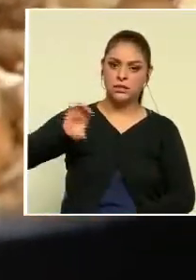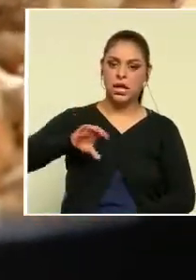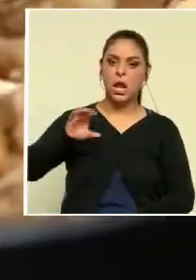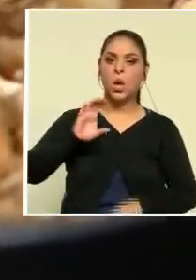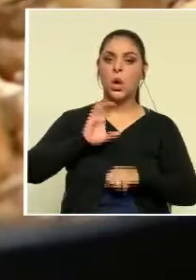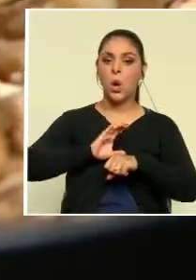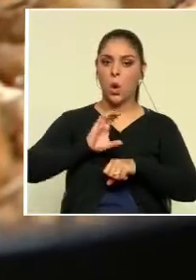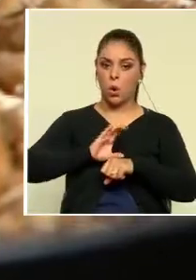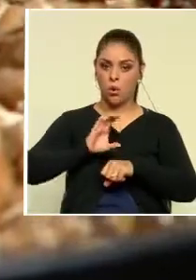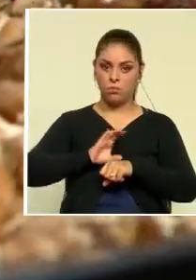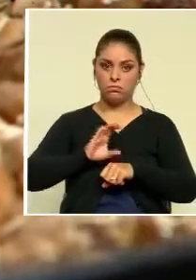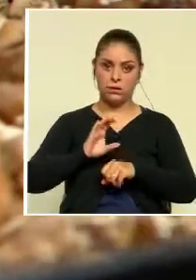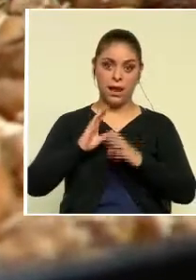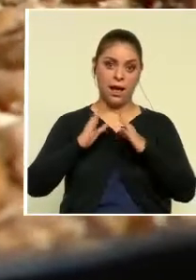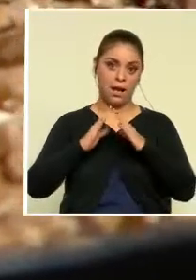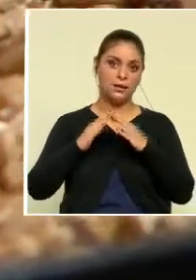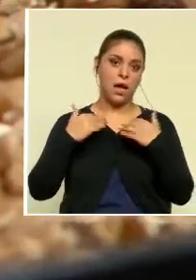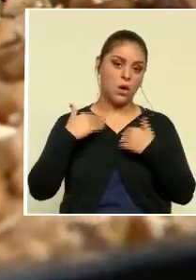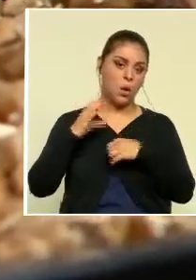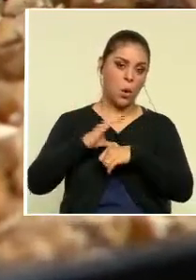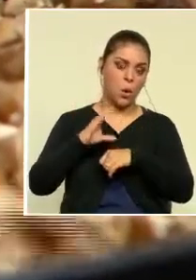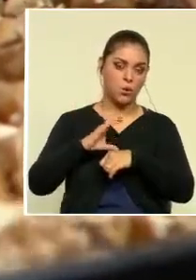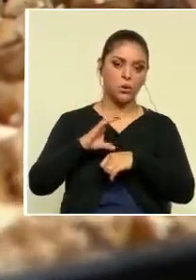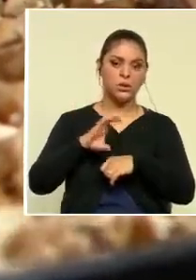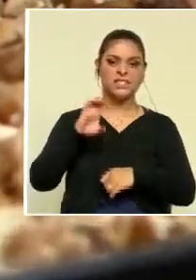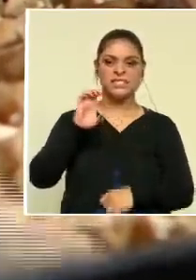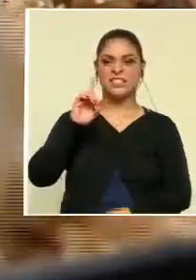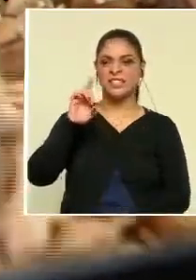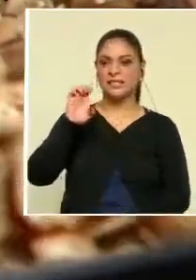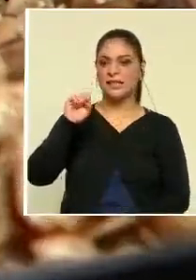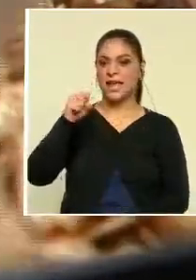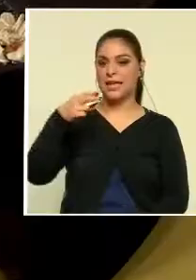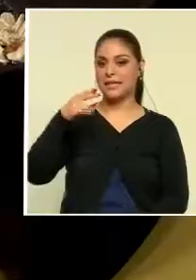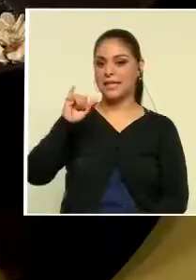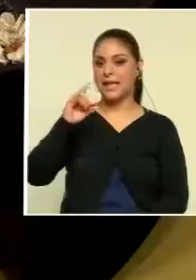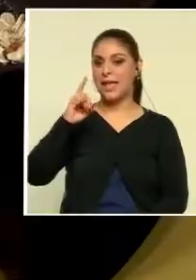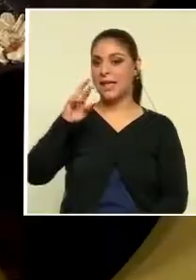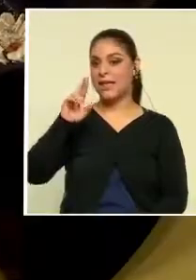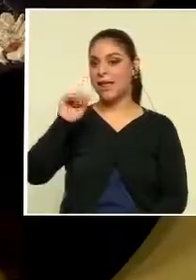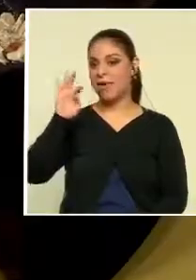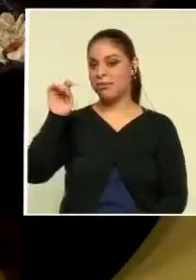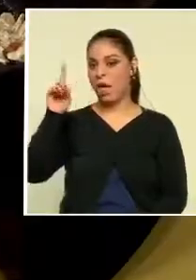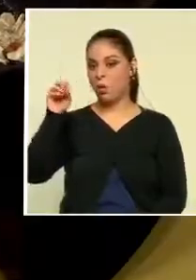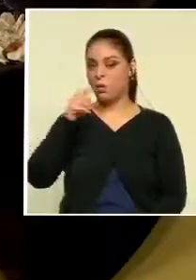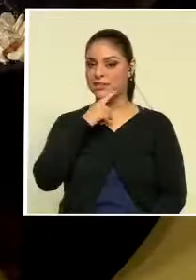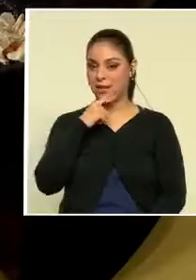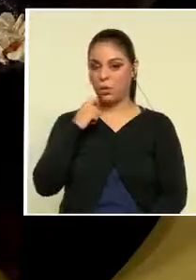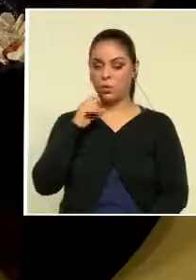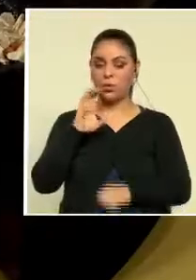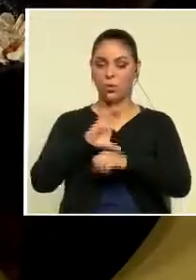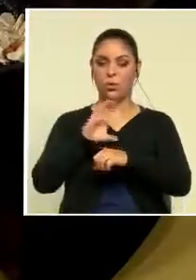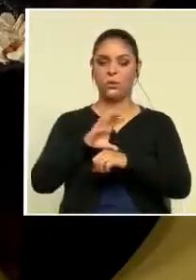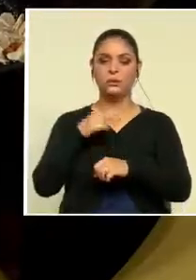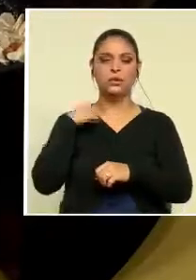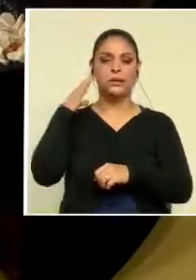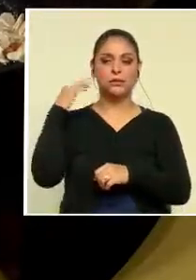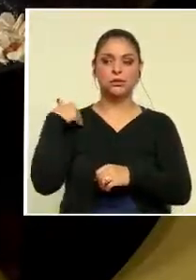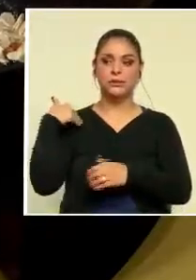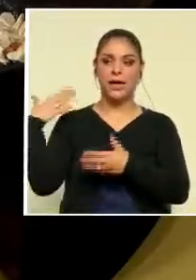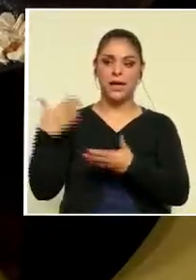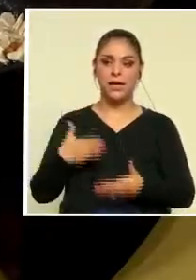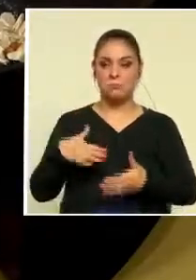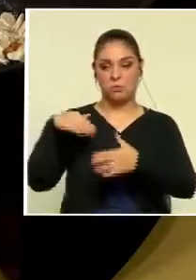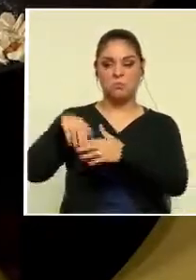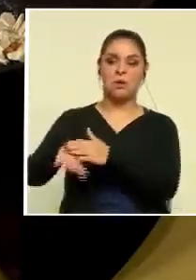calle y a veces hay coco que yo creo que yo traía pura y piensan que es más lo dejo seguro por seguro no deje por allá en la bolsita que